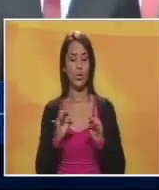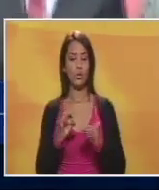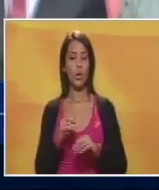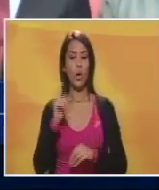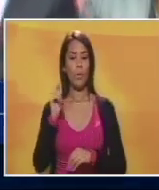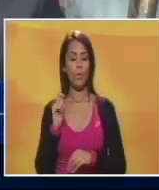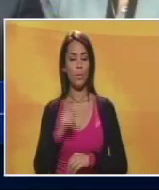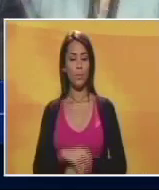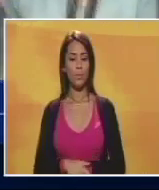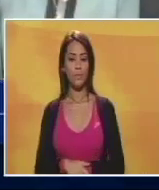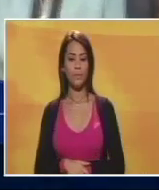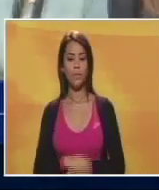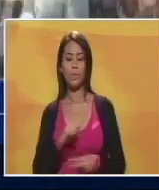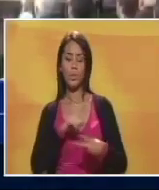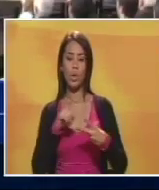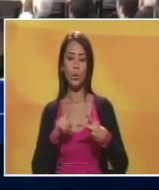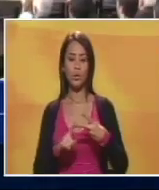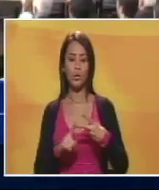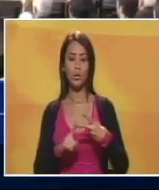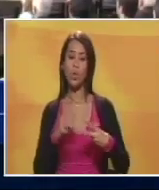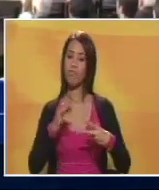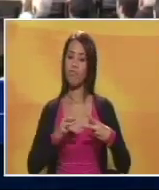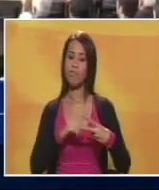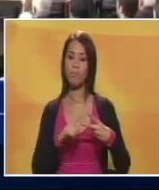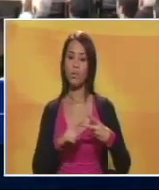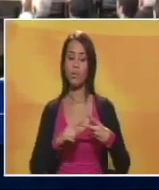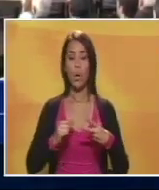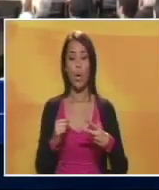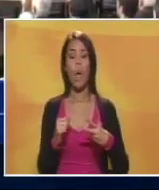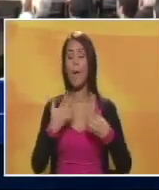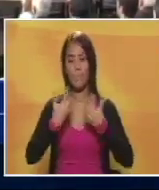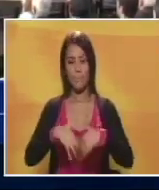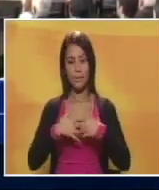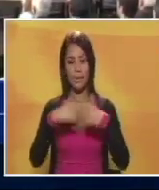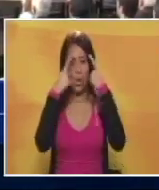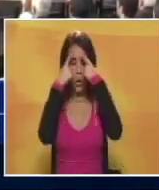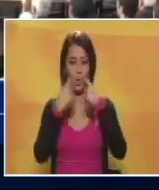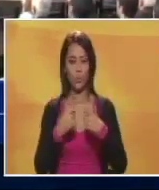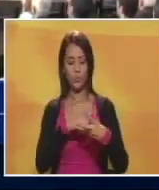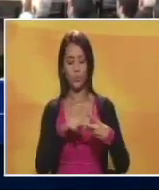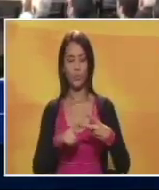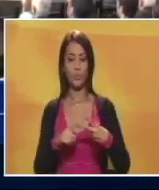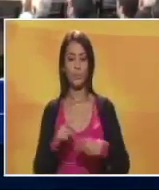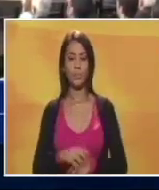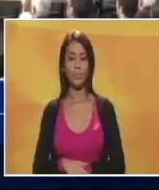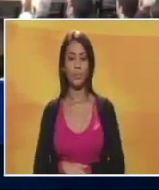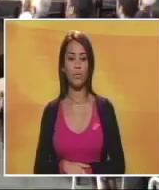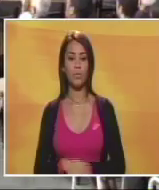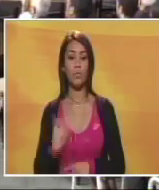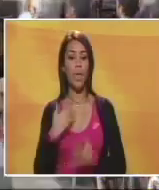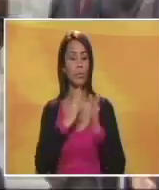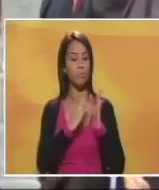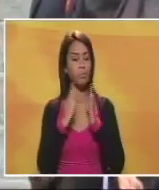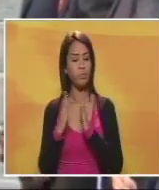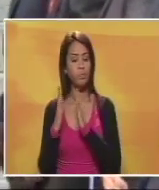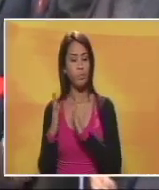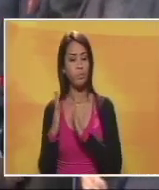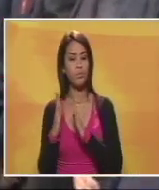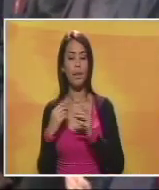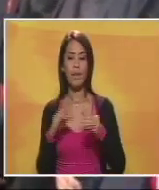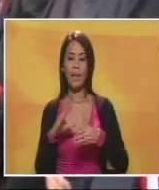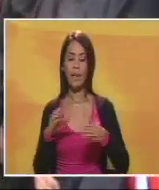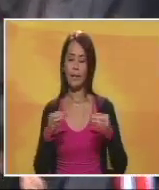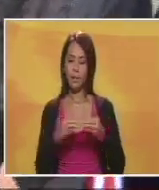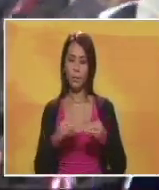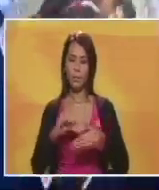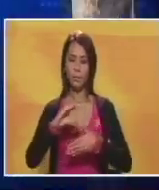César Villanueva y entre los funcionarios destaca el canciller Néstor Popolicio, quien deberá terminar de organizar la Cumbre de las